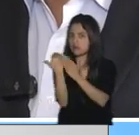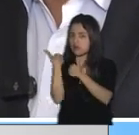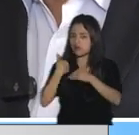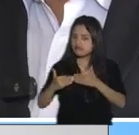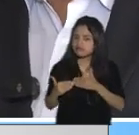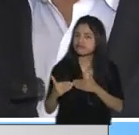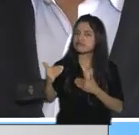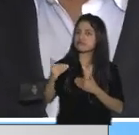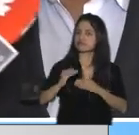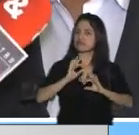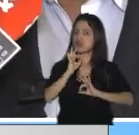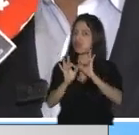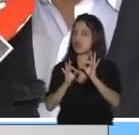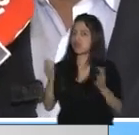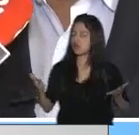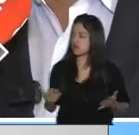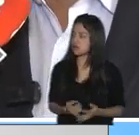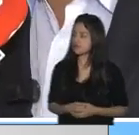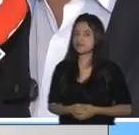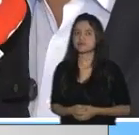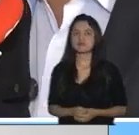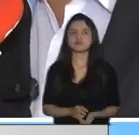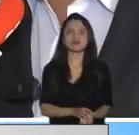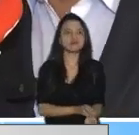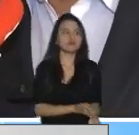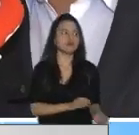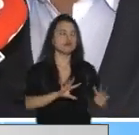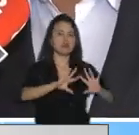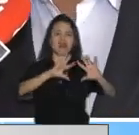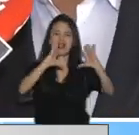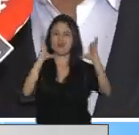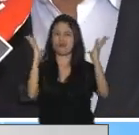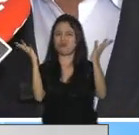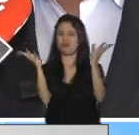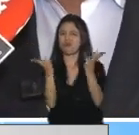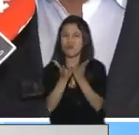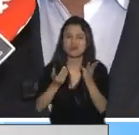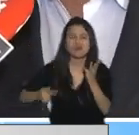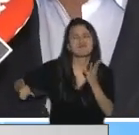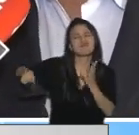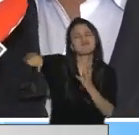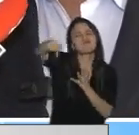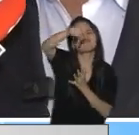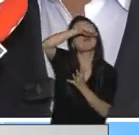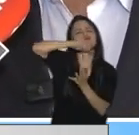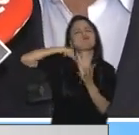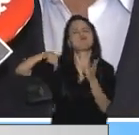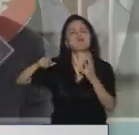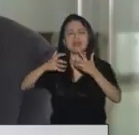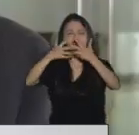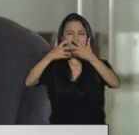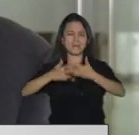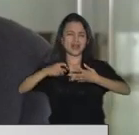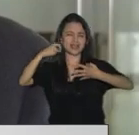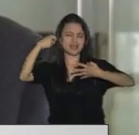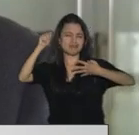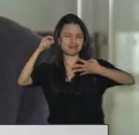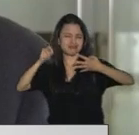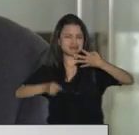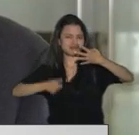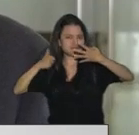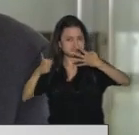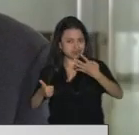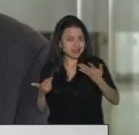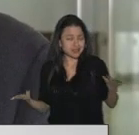seguridad cibernética de las entidades? El mundo tiene millones de empresas muy calificadas para prestar ese tipo de servicios, ya será